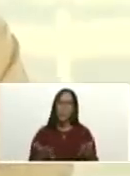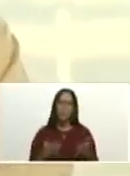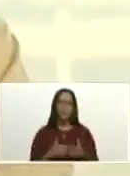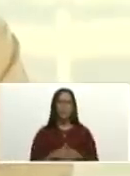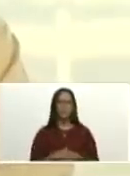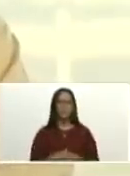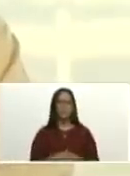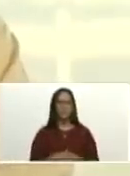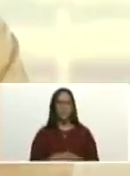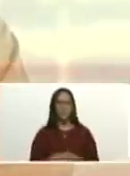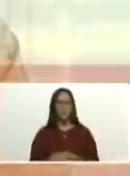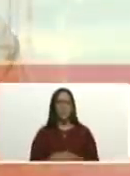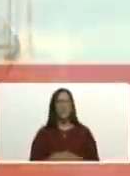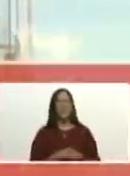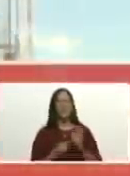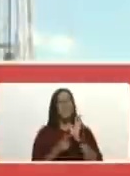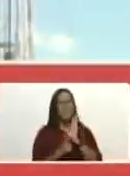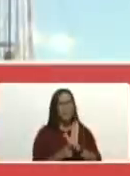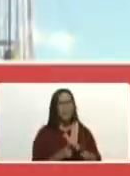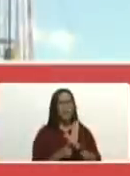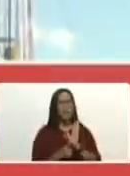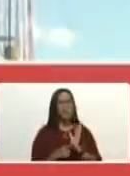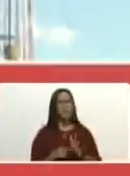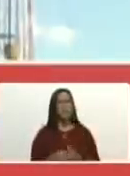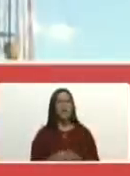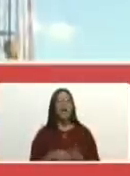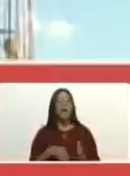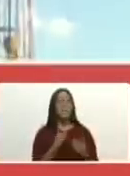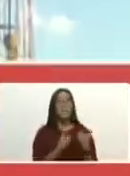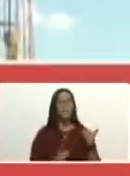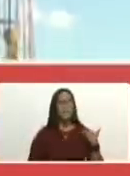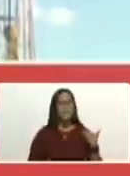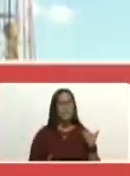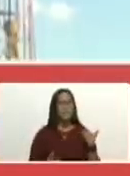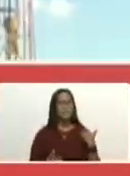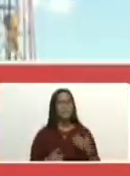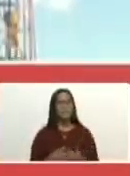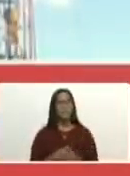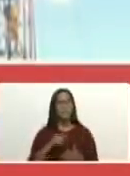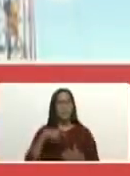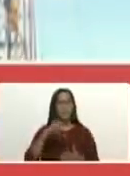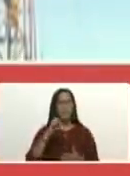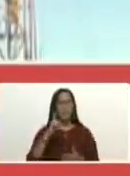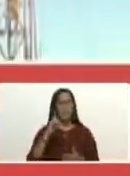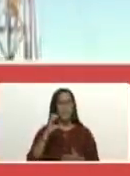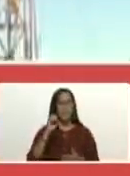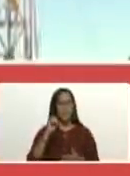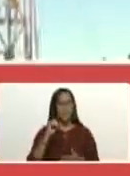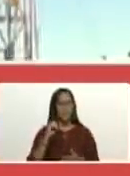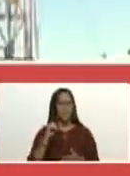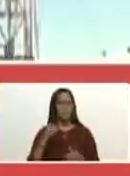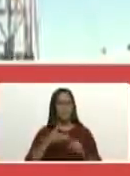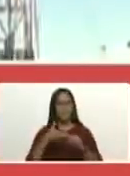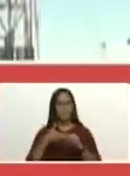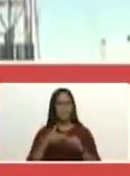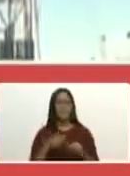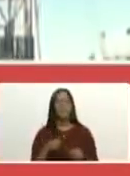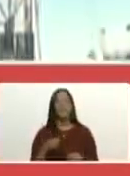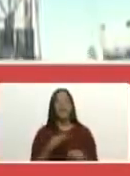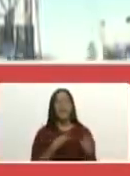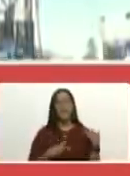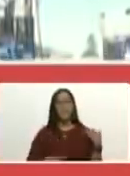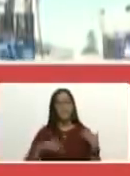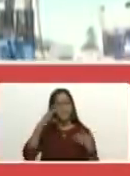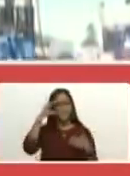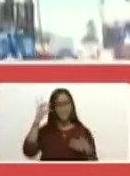Y le he dado la orden al presidente Pedro Rafael Tellechea y a la vicepresidenta